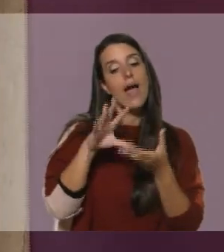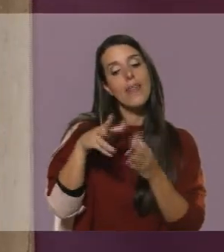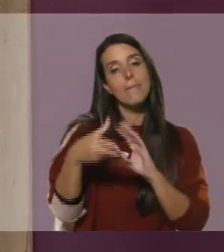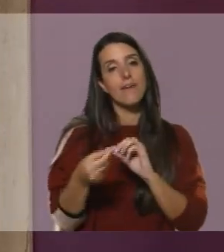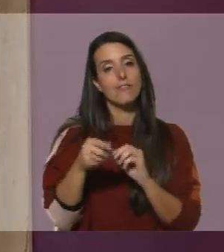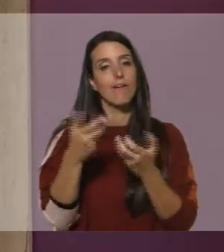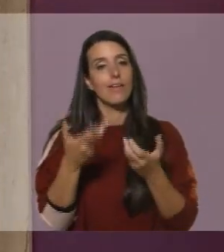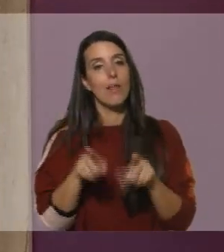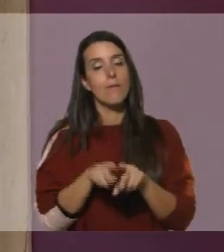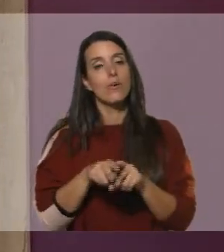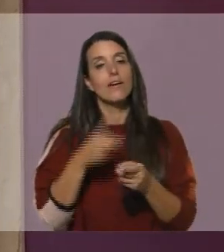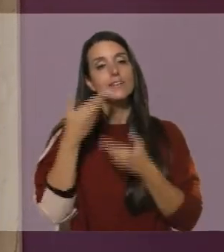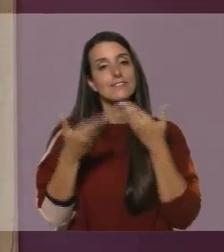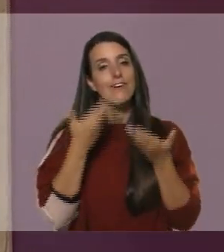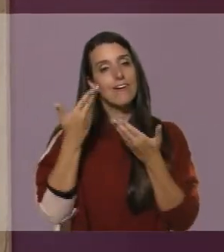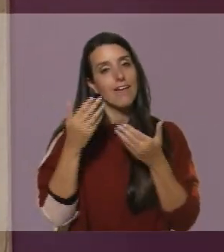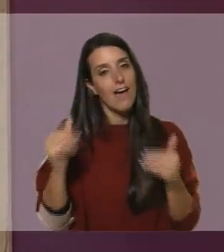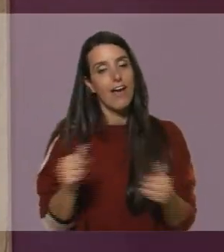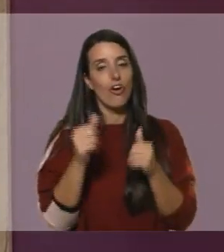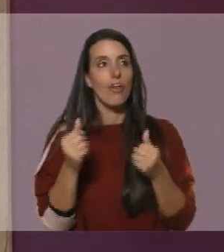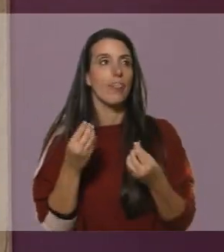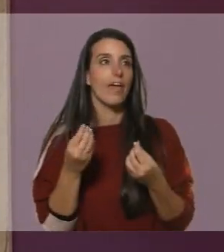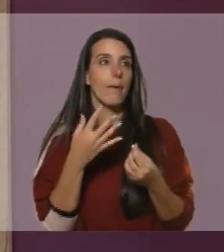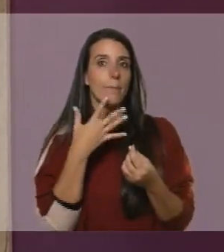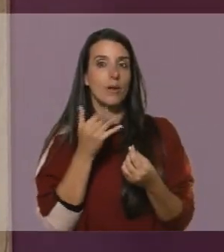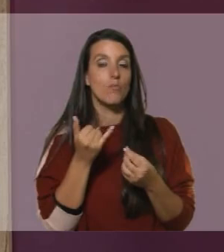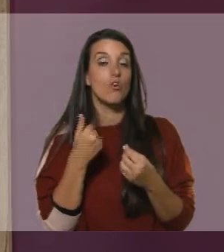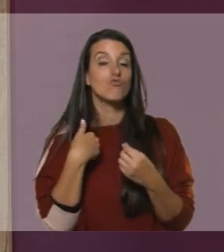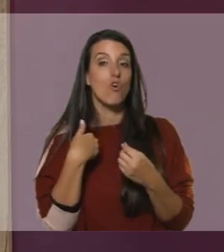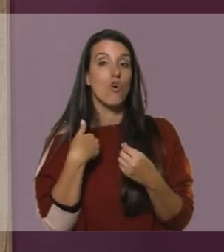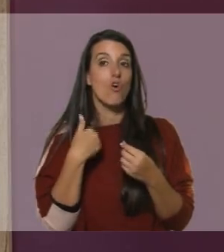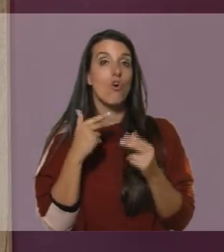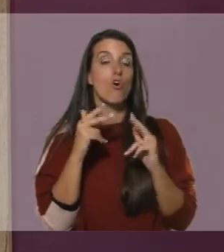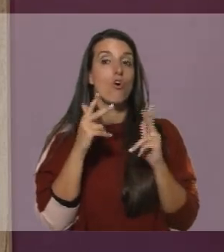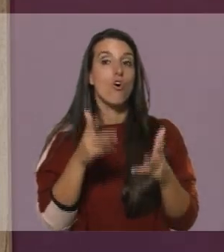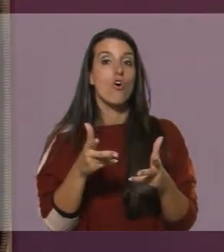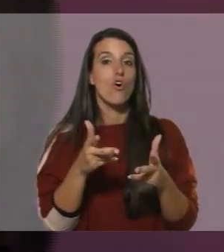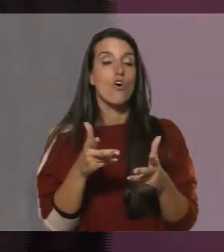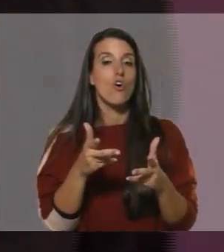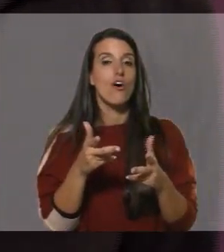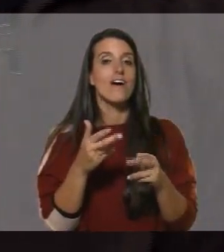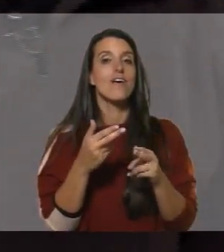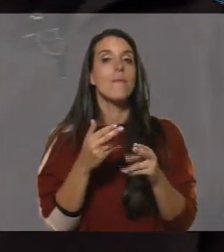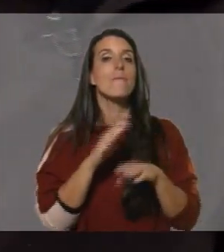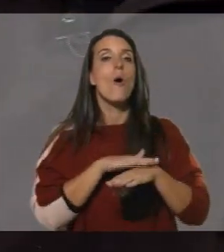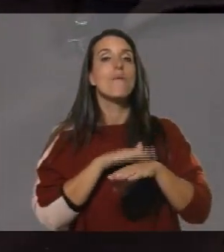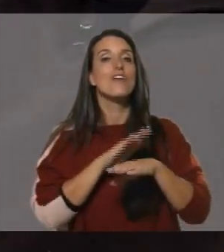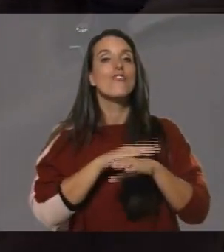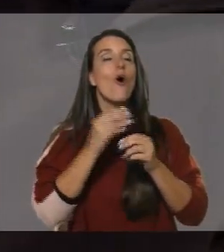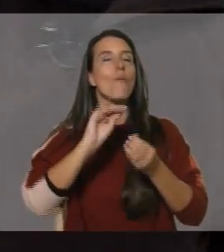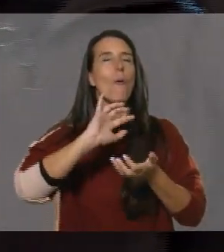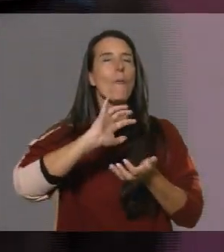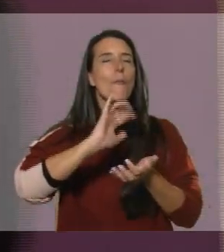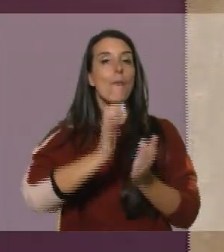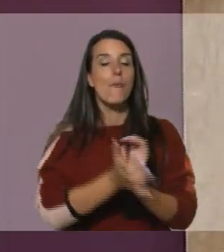trato de hacer en canciones de que, como había llamado yo, en vías de extinción. ¿Por qué en vías de